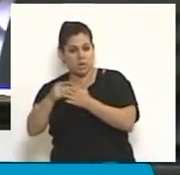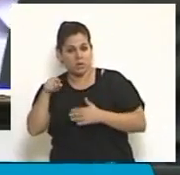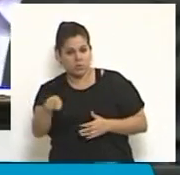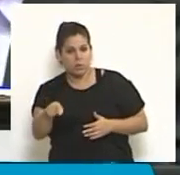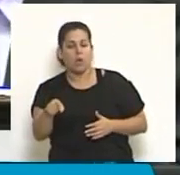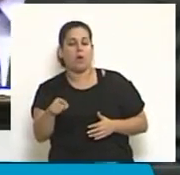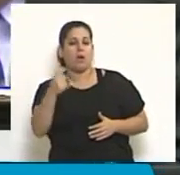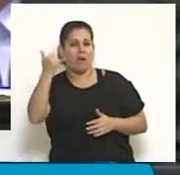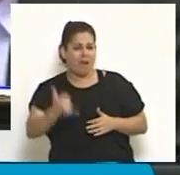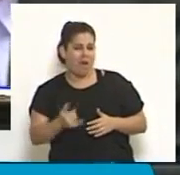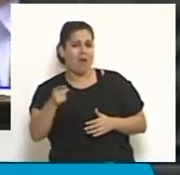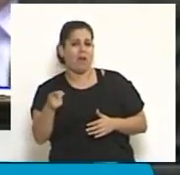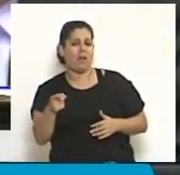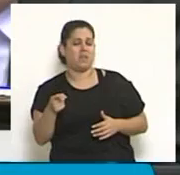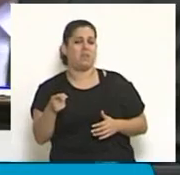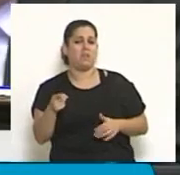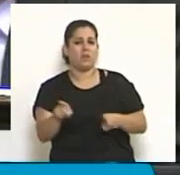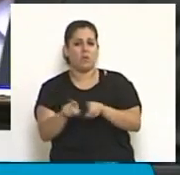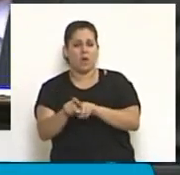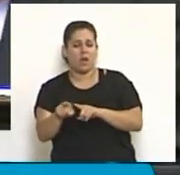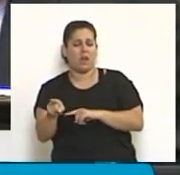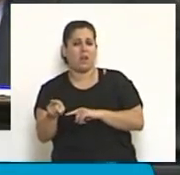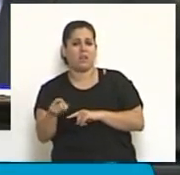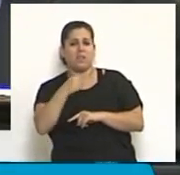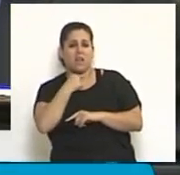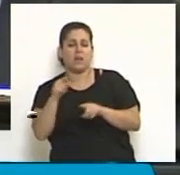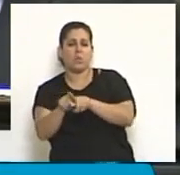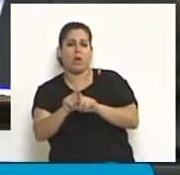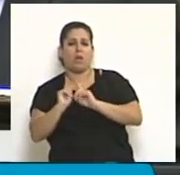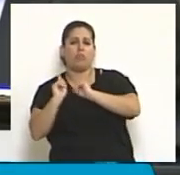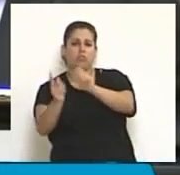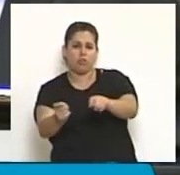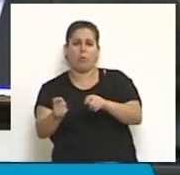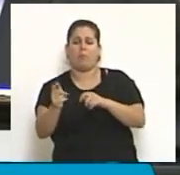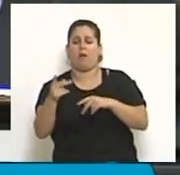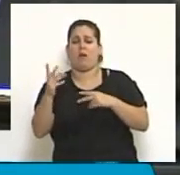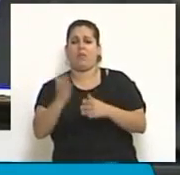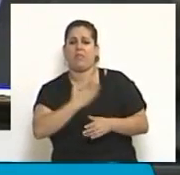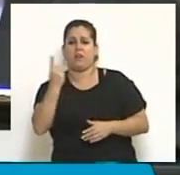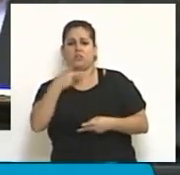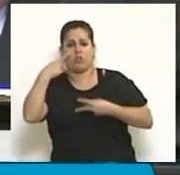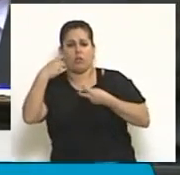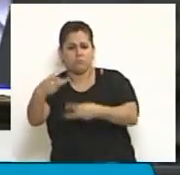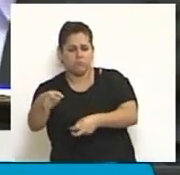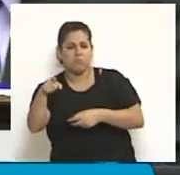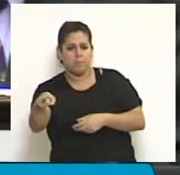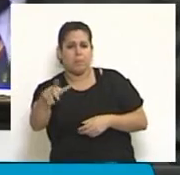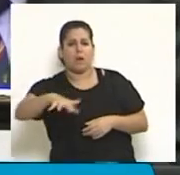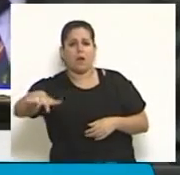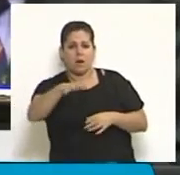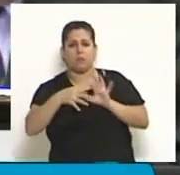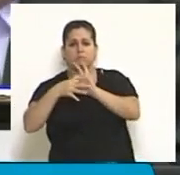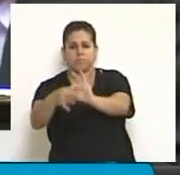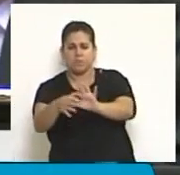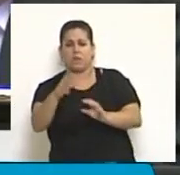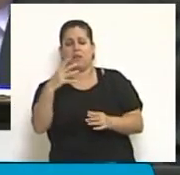análisis, omite flagrantemente contemplar la transferencia de la Dirección de Observaciones Judiciales al ámbito de la